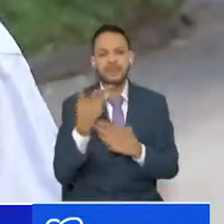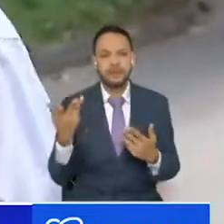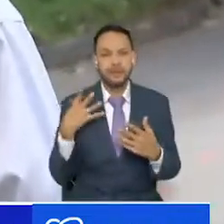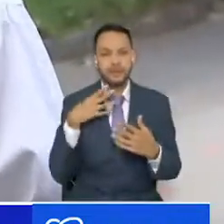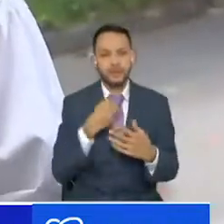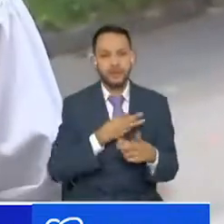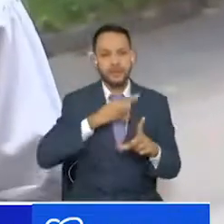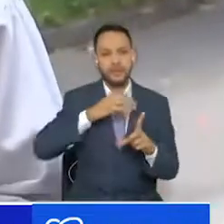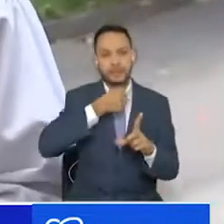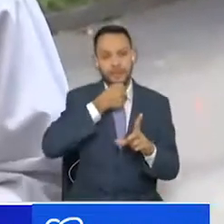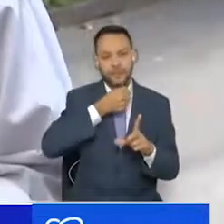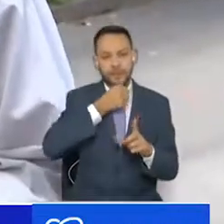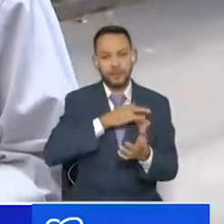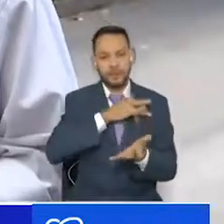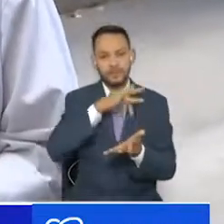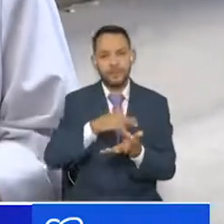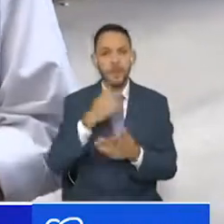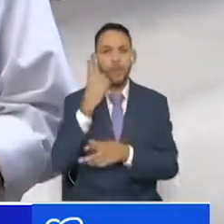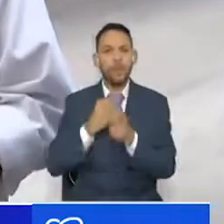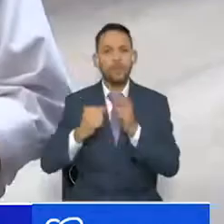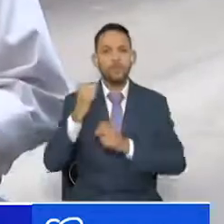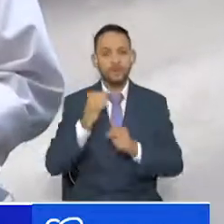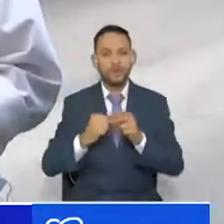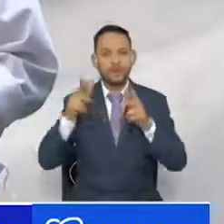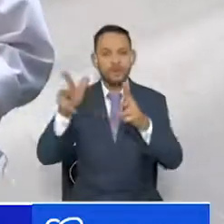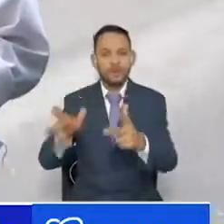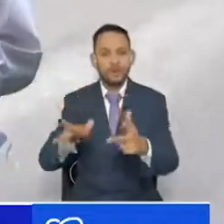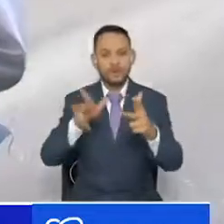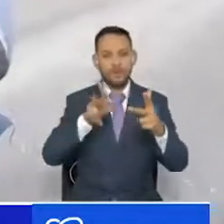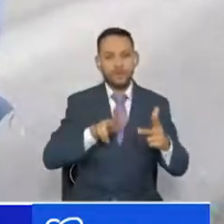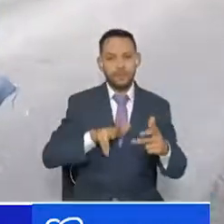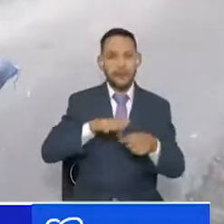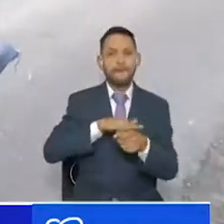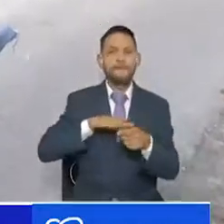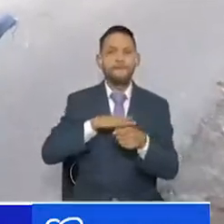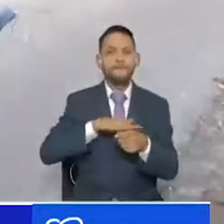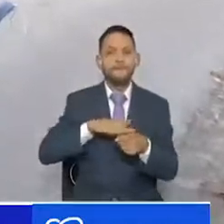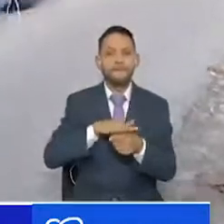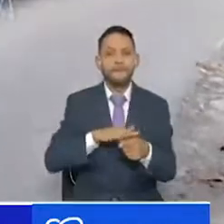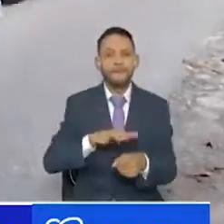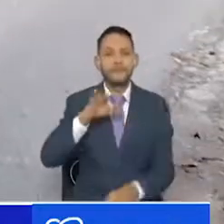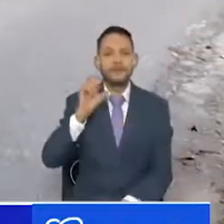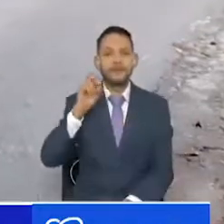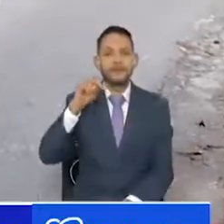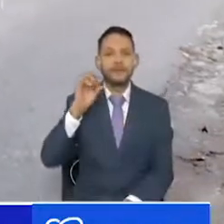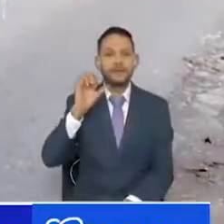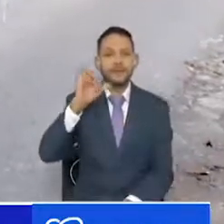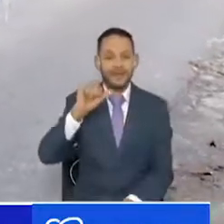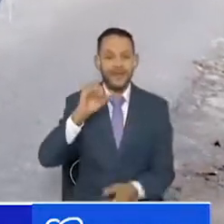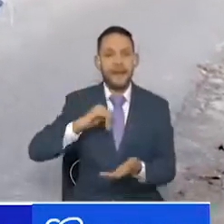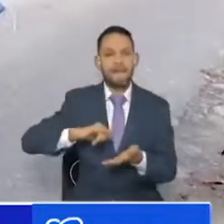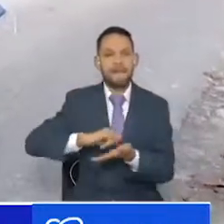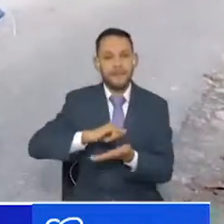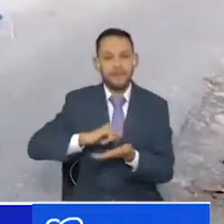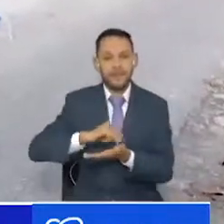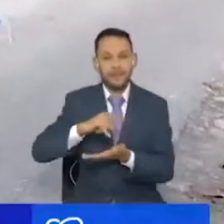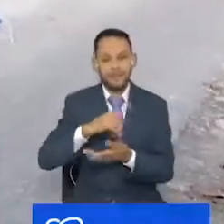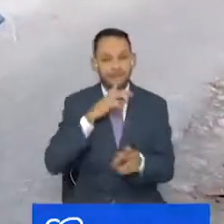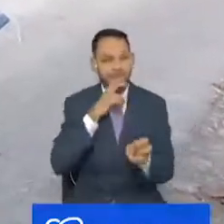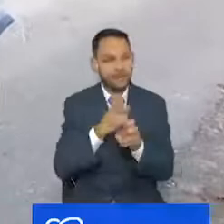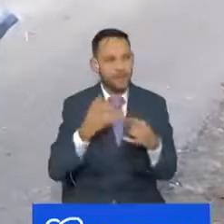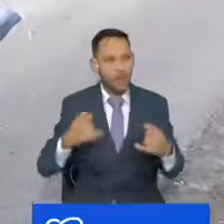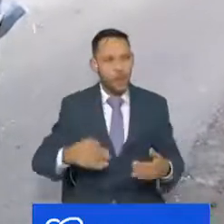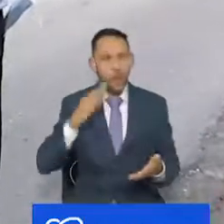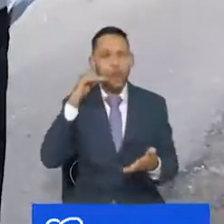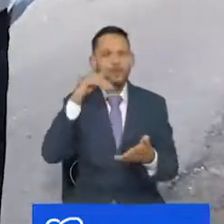hace un año en este sector puente de la libertad que comunica con el barrio de enea pavimentaron estos huecos pero miren ustedes la dimensión de los